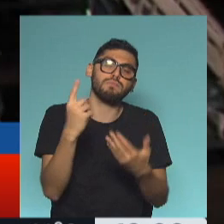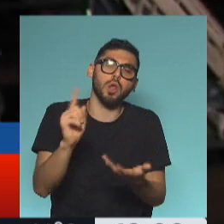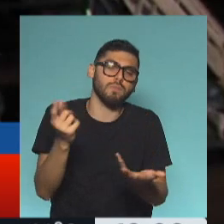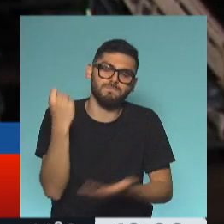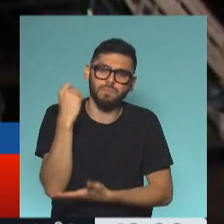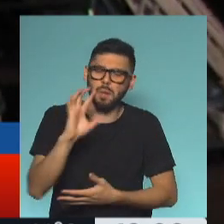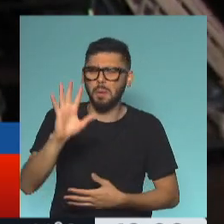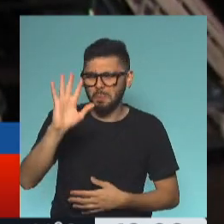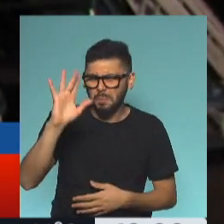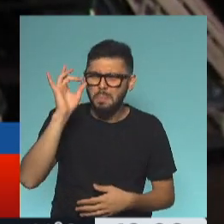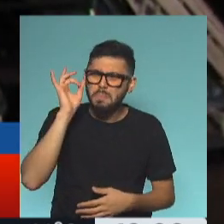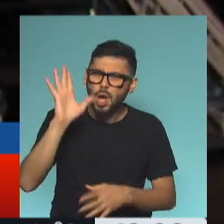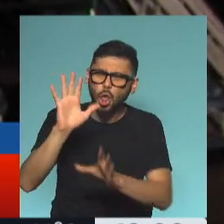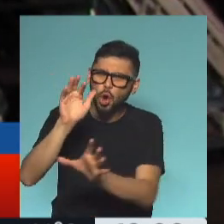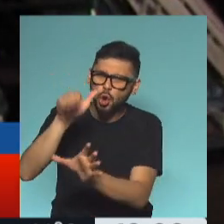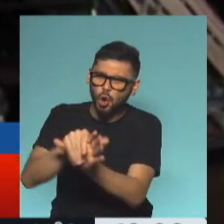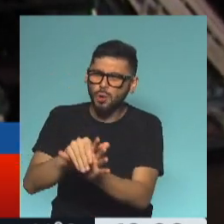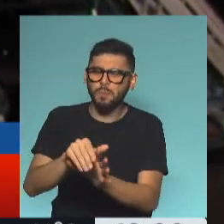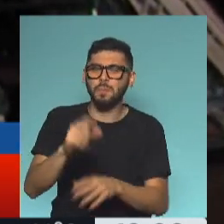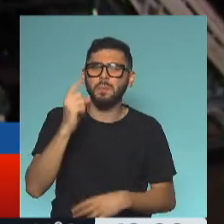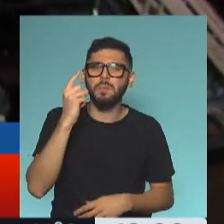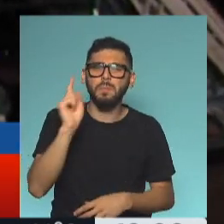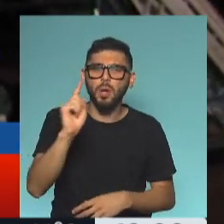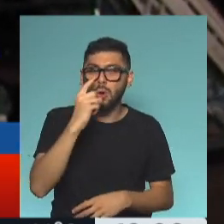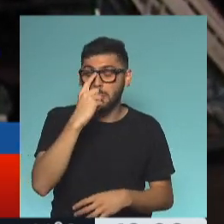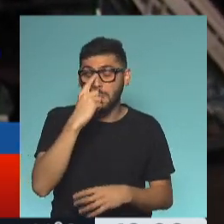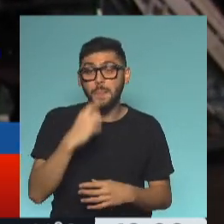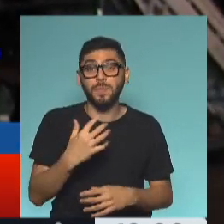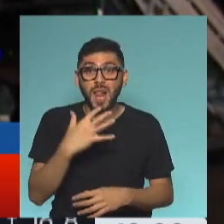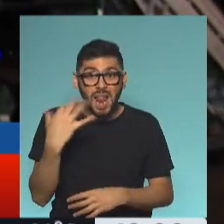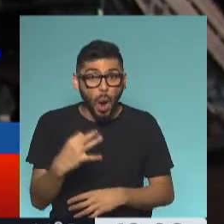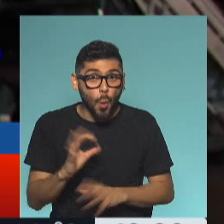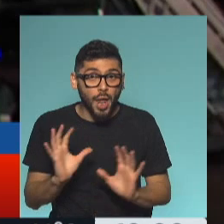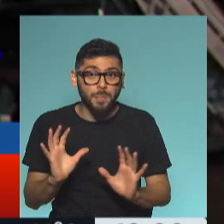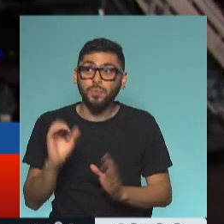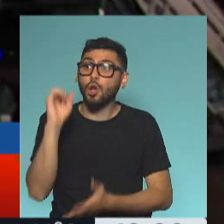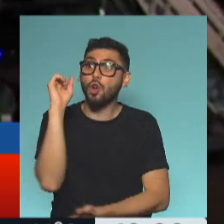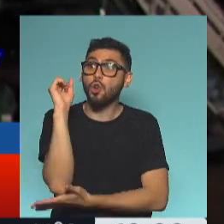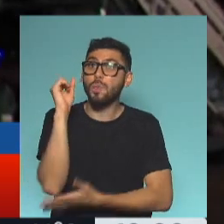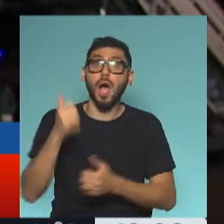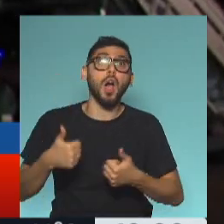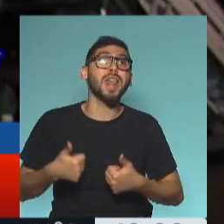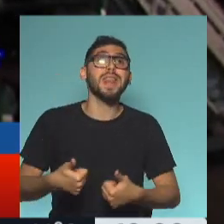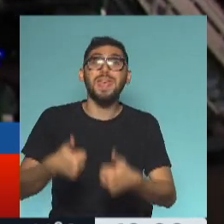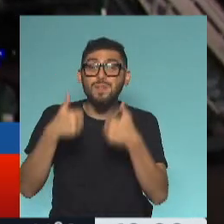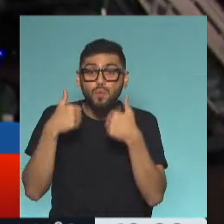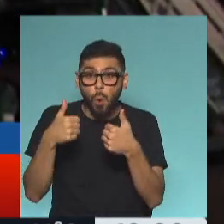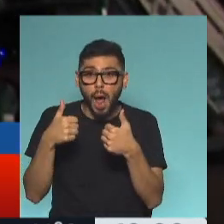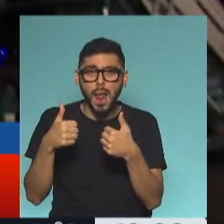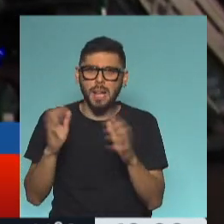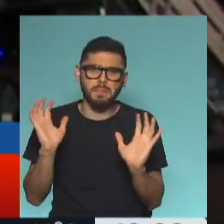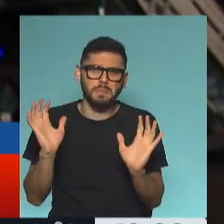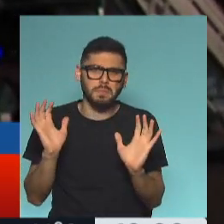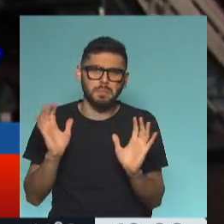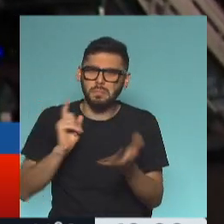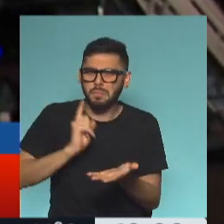que, perdóname, ¿no? Que me meta, pero creo que realmente, así la situación económica estuviera bárbaro, las medidas tendrían que ser tomadas más